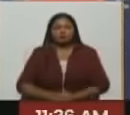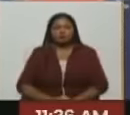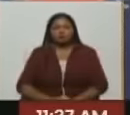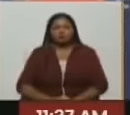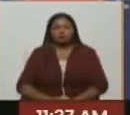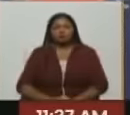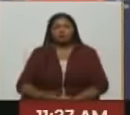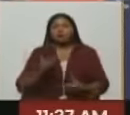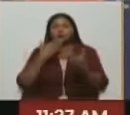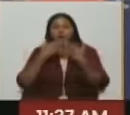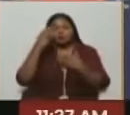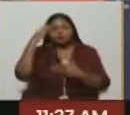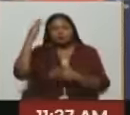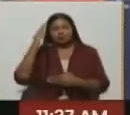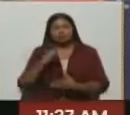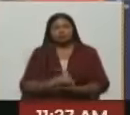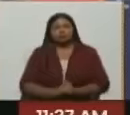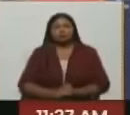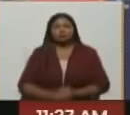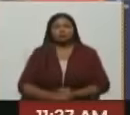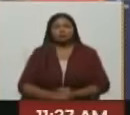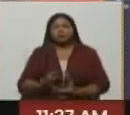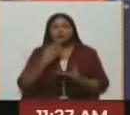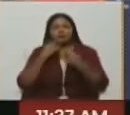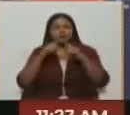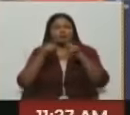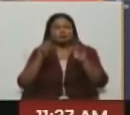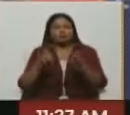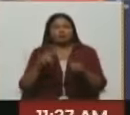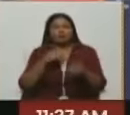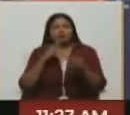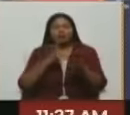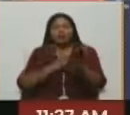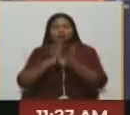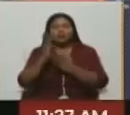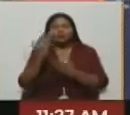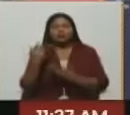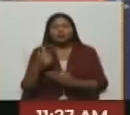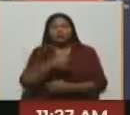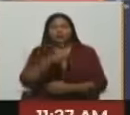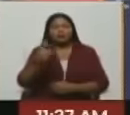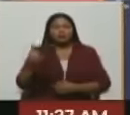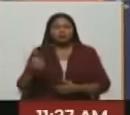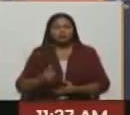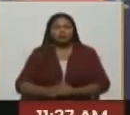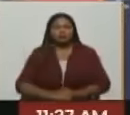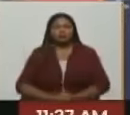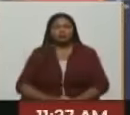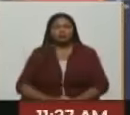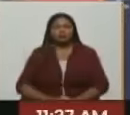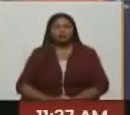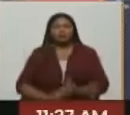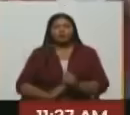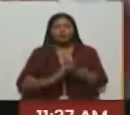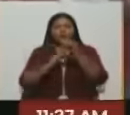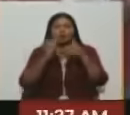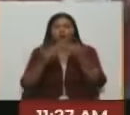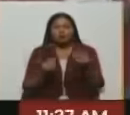Gracias a Dios, gracias a la dignidad y gracias a la lealtad que tiene cada uno de los que preside y dirige